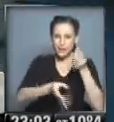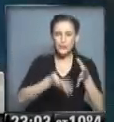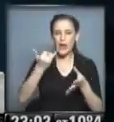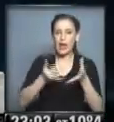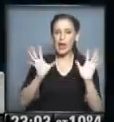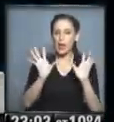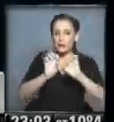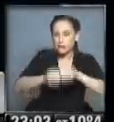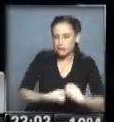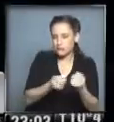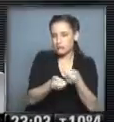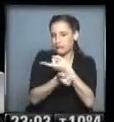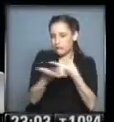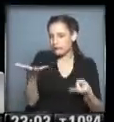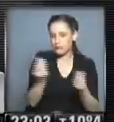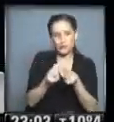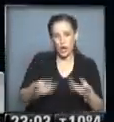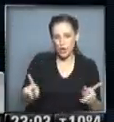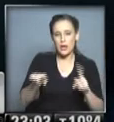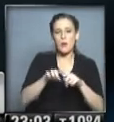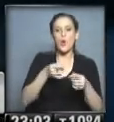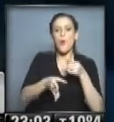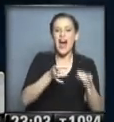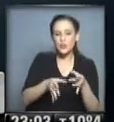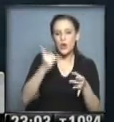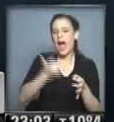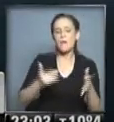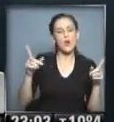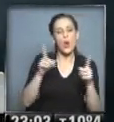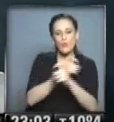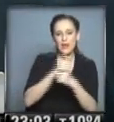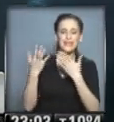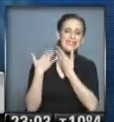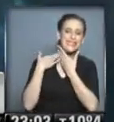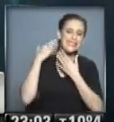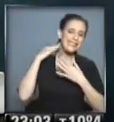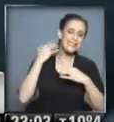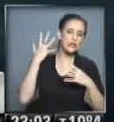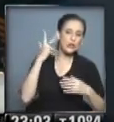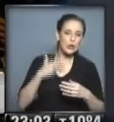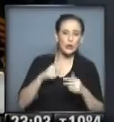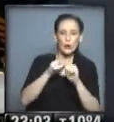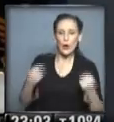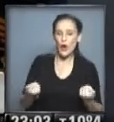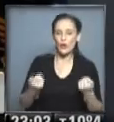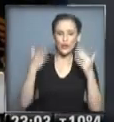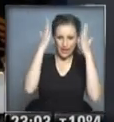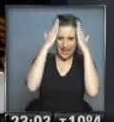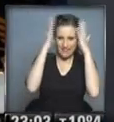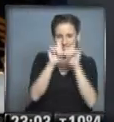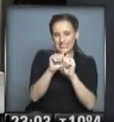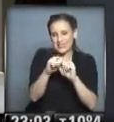habría provocado lesiones vitales como ser traumatismos múltiples productos del aplastamiento progresivo sobre tórax cuello y cabeza